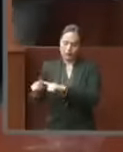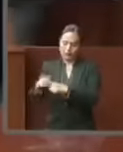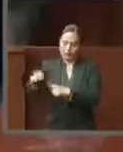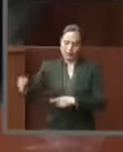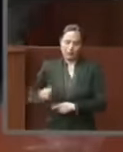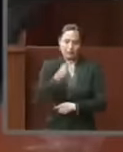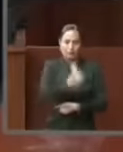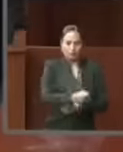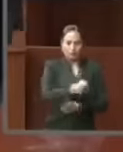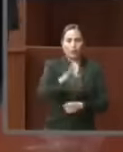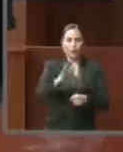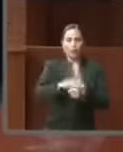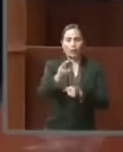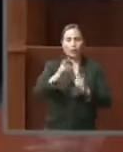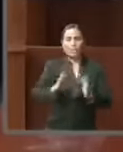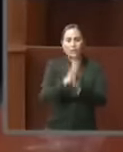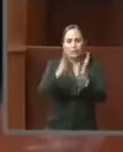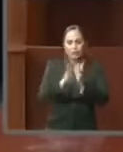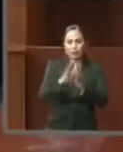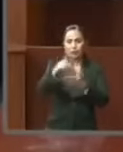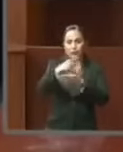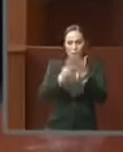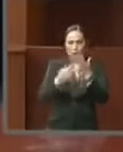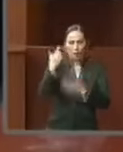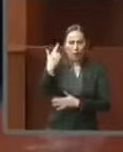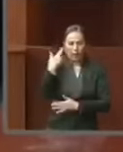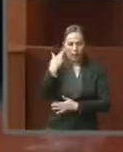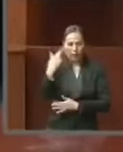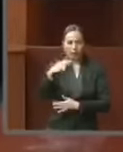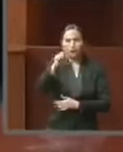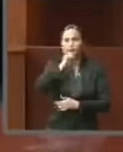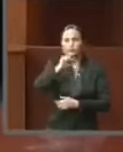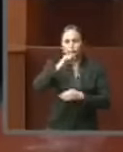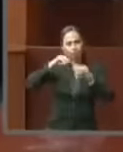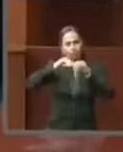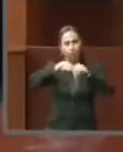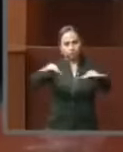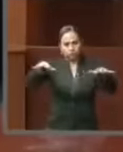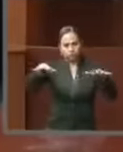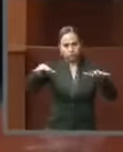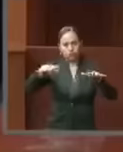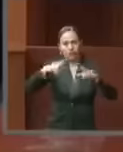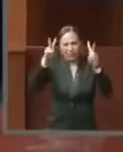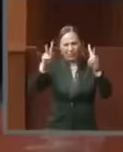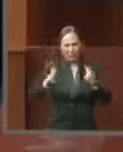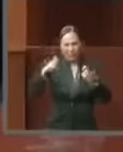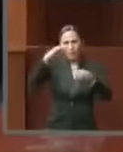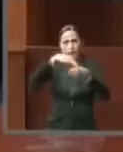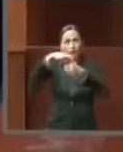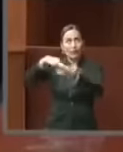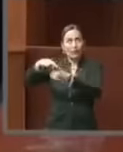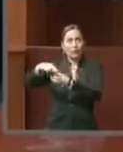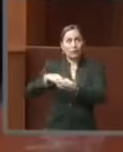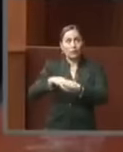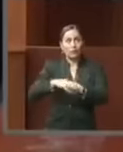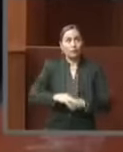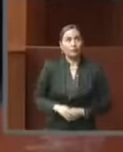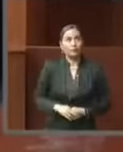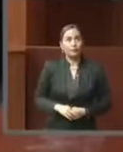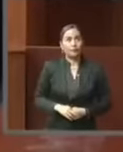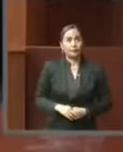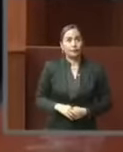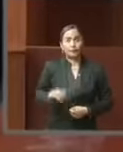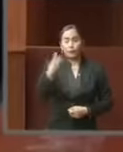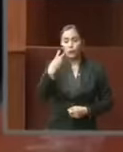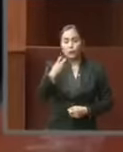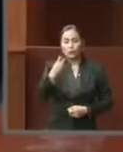puesto que su participación en el programa involucrado se tradujo en la difusión de propaganda electoral por tanto se plantea imponer las sanciones que